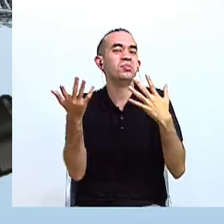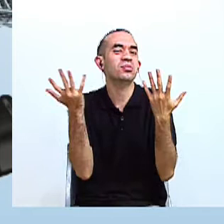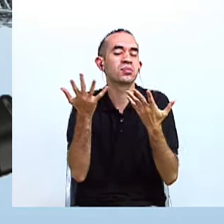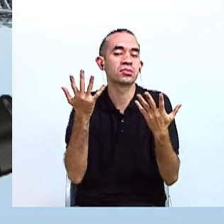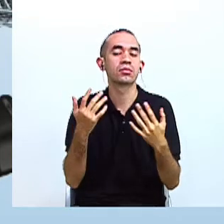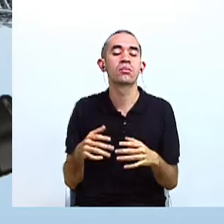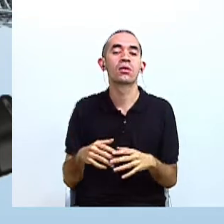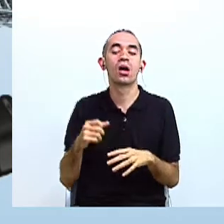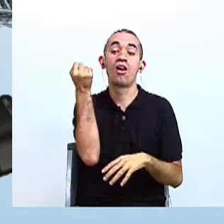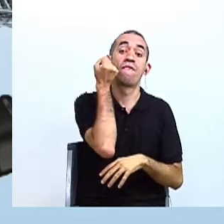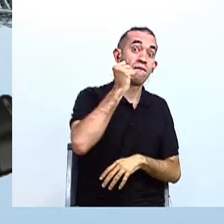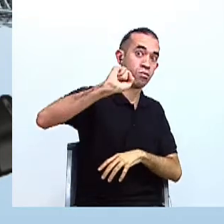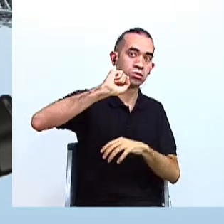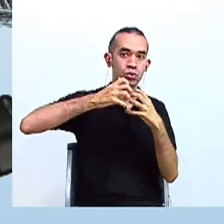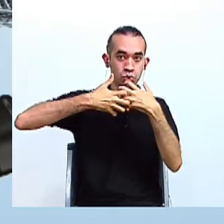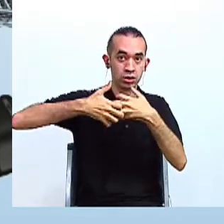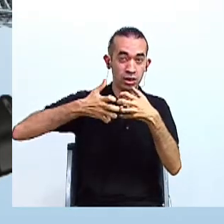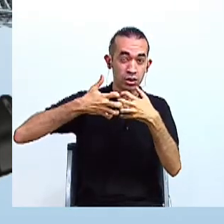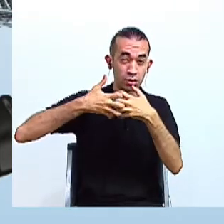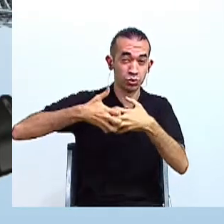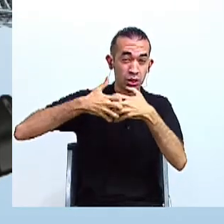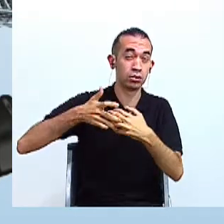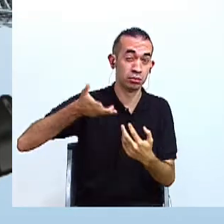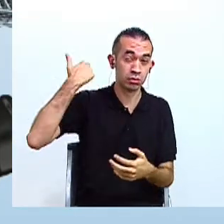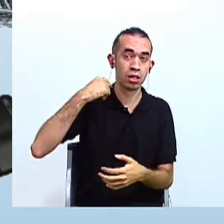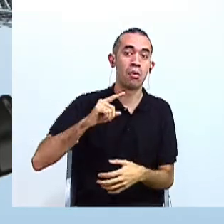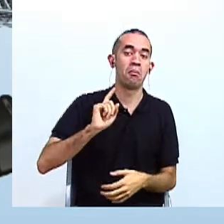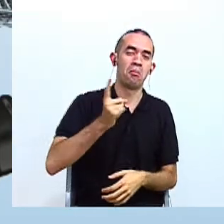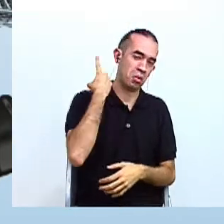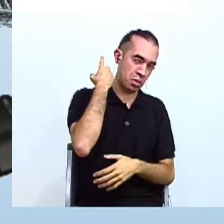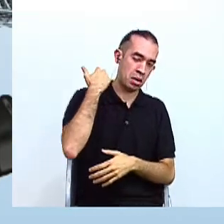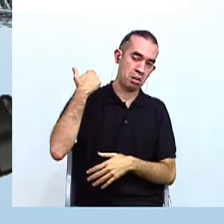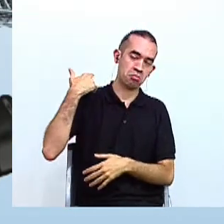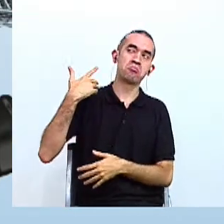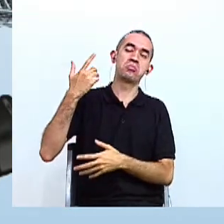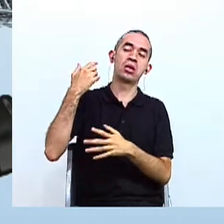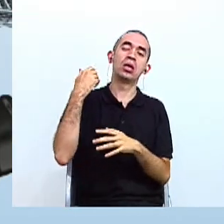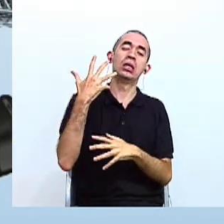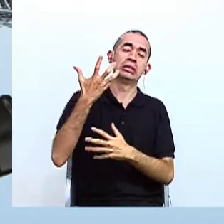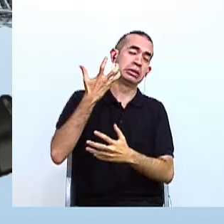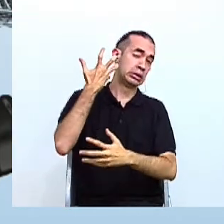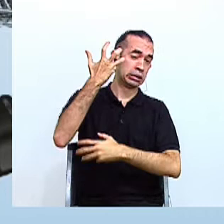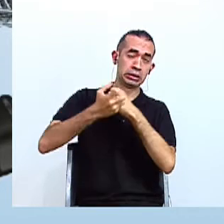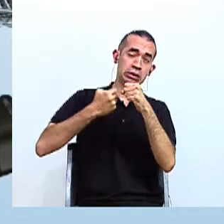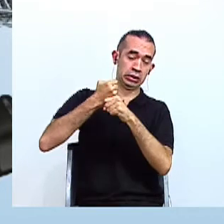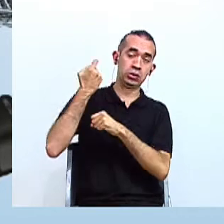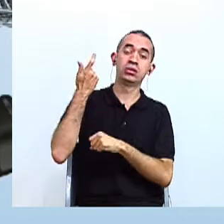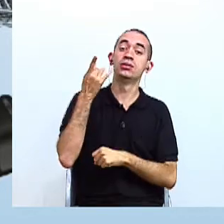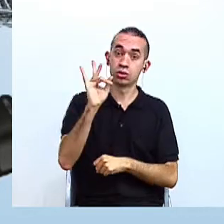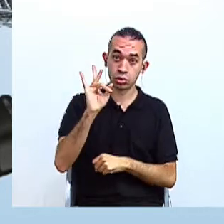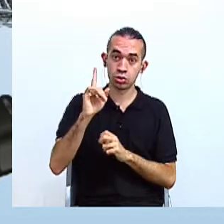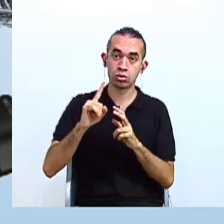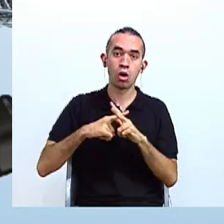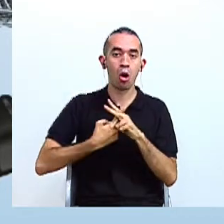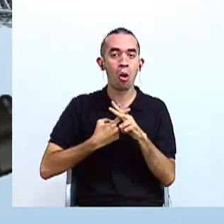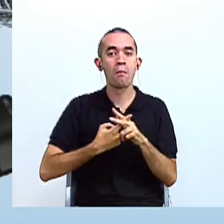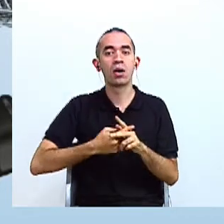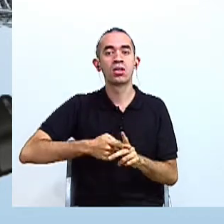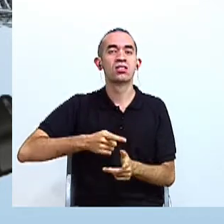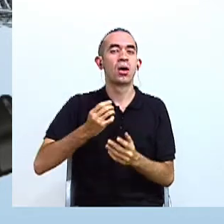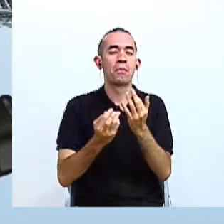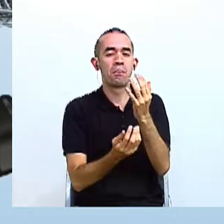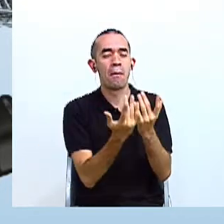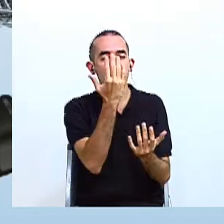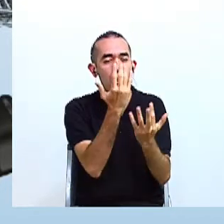el mundo la revolución industrial. En una primera etapa, siglo XVIII, se empieza a trabajar con el carbón, con el